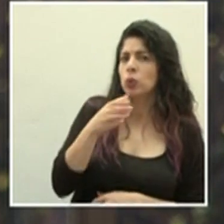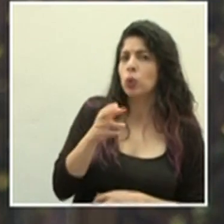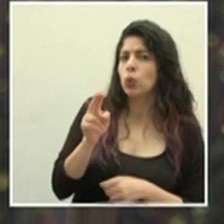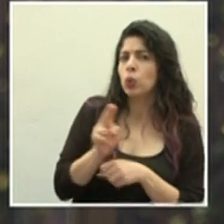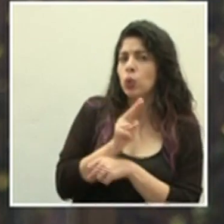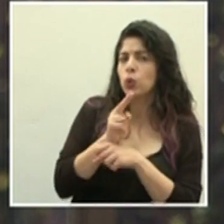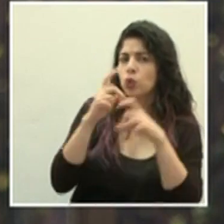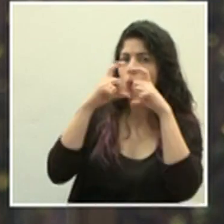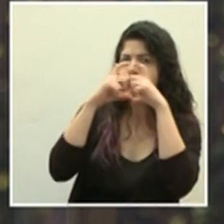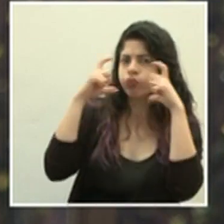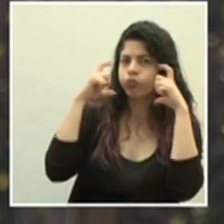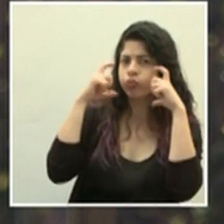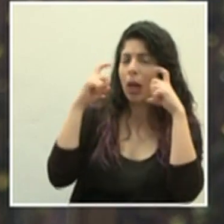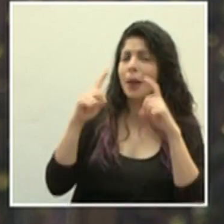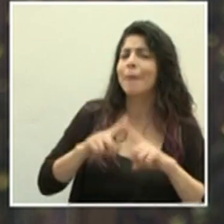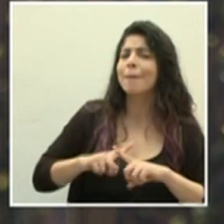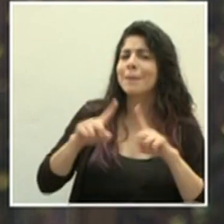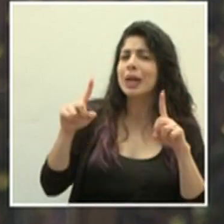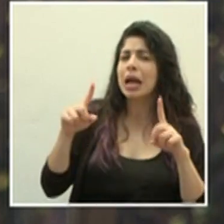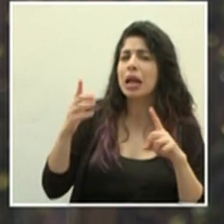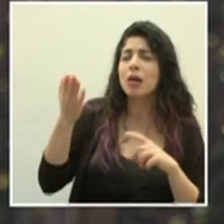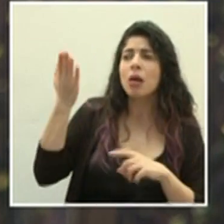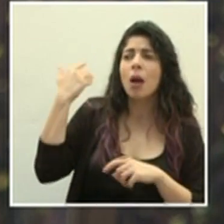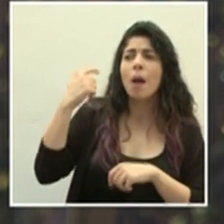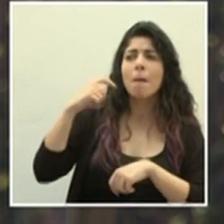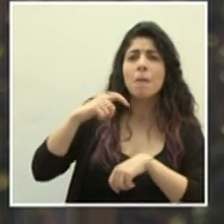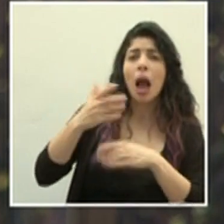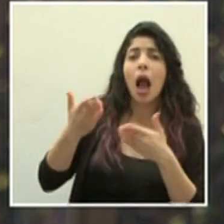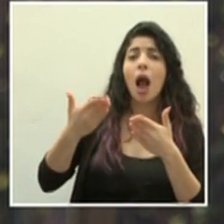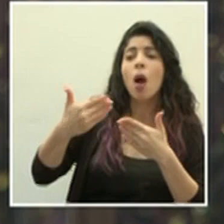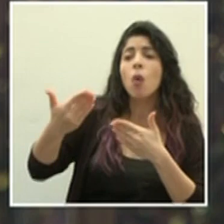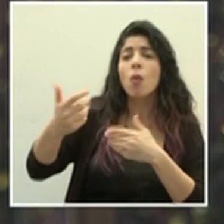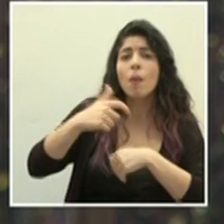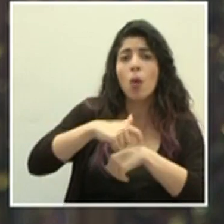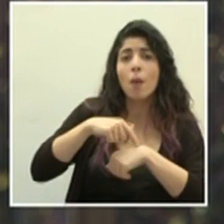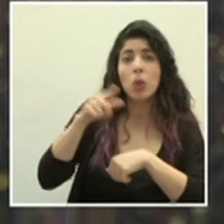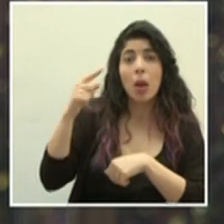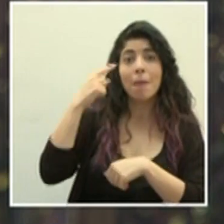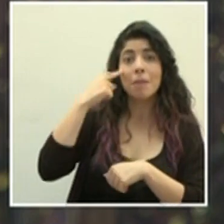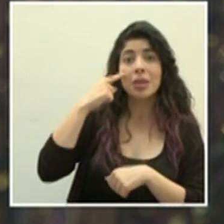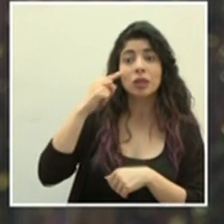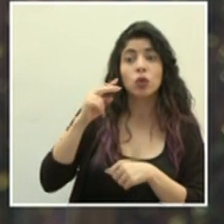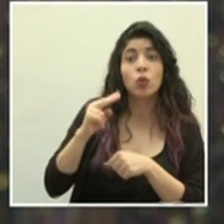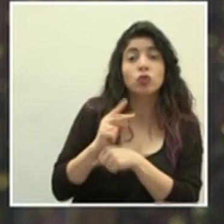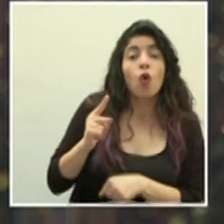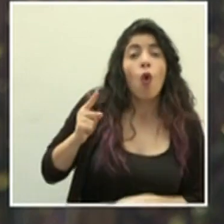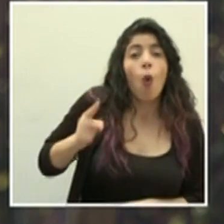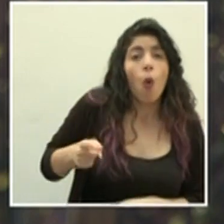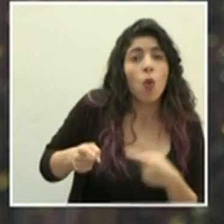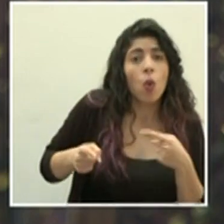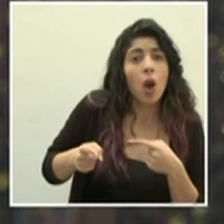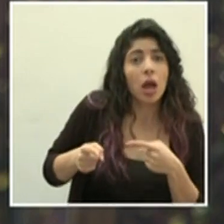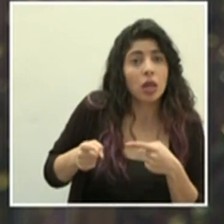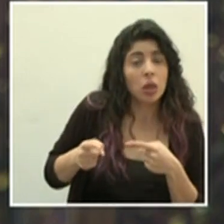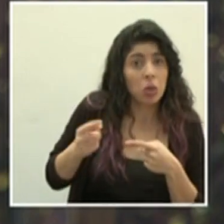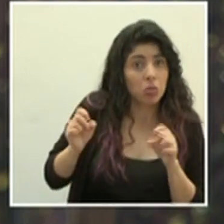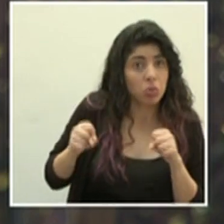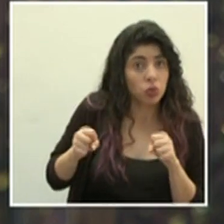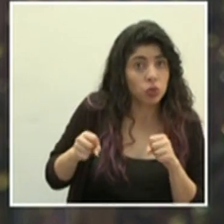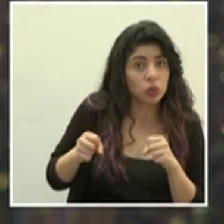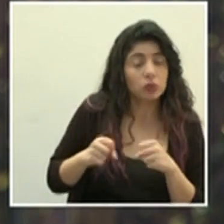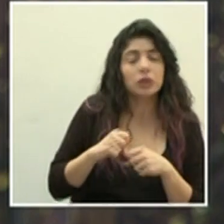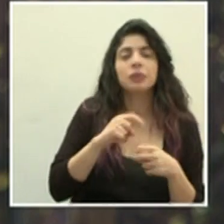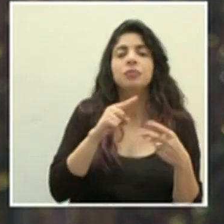de la mascarilla, pero en algún momento se ha pensado en el uso obligatorio. Y la otra